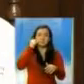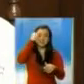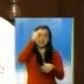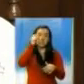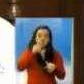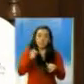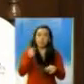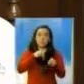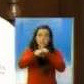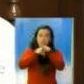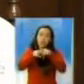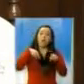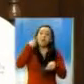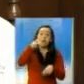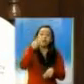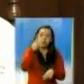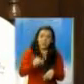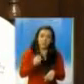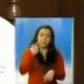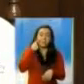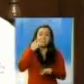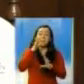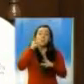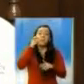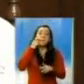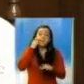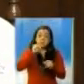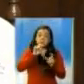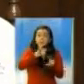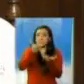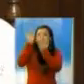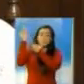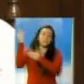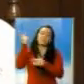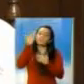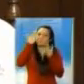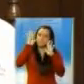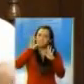darle el reconocimiento, la pureza, y no es para estar